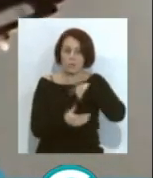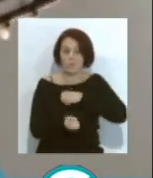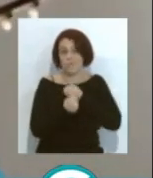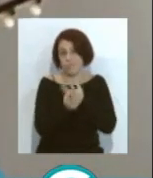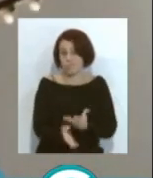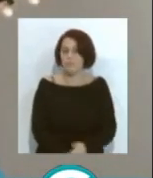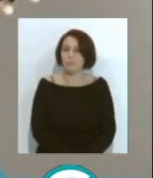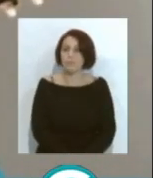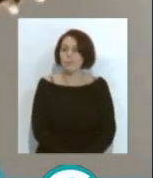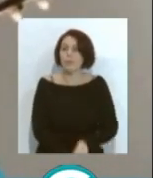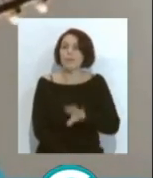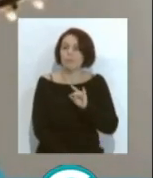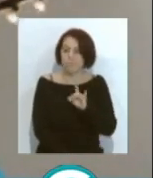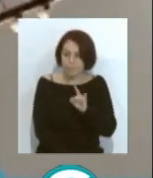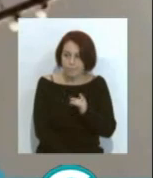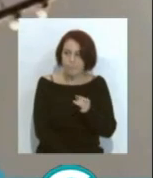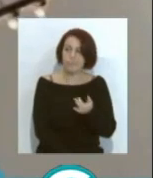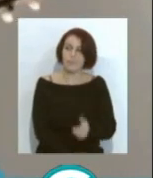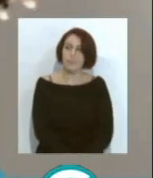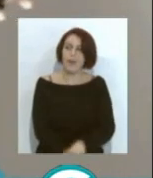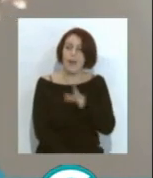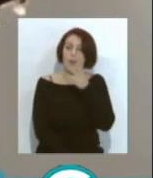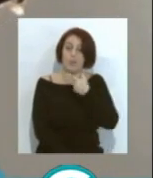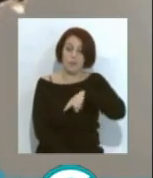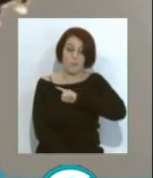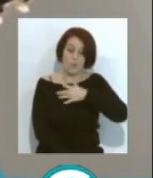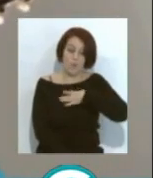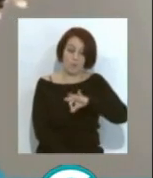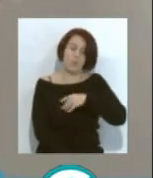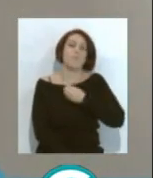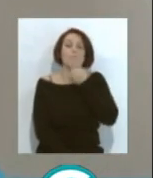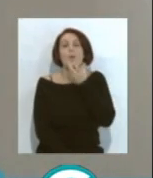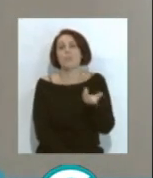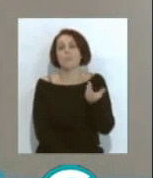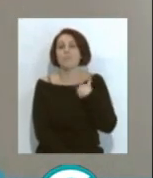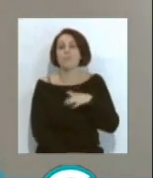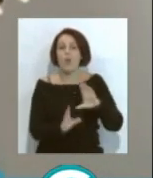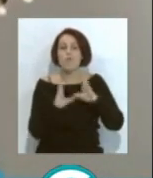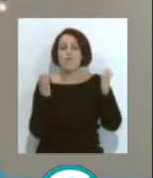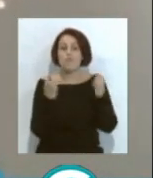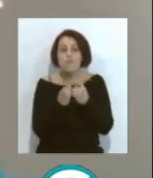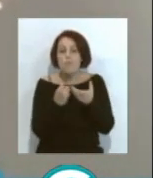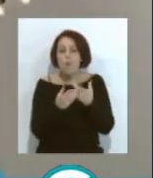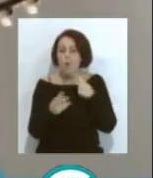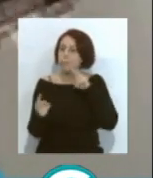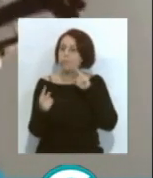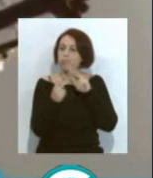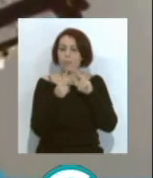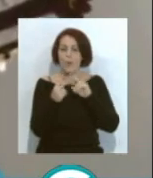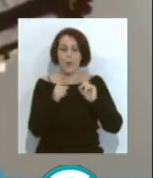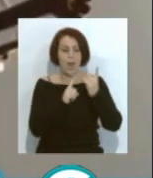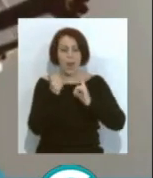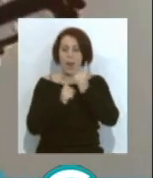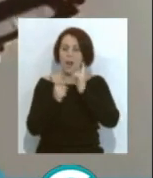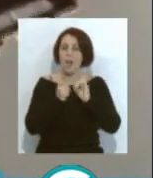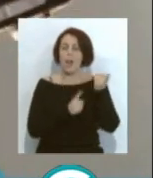¿no? Sí, totalmente. Y ahora cuando podamos, pues nos veremos en grupos reducidos y